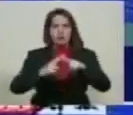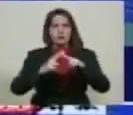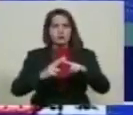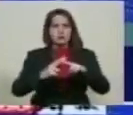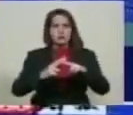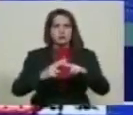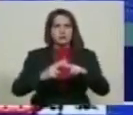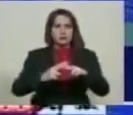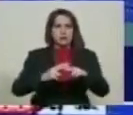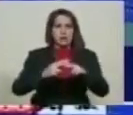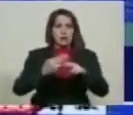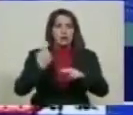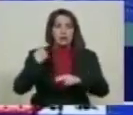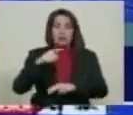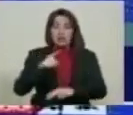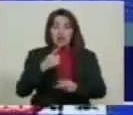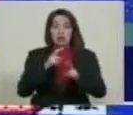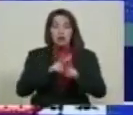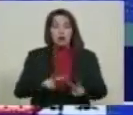valores,